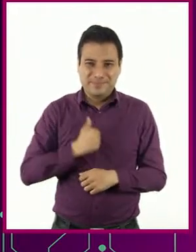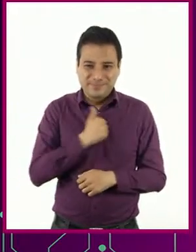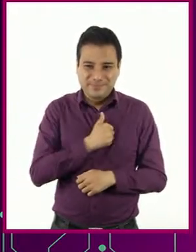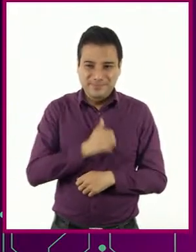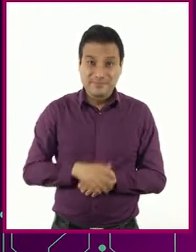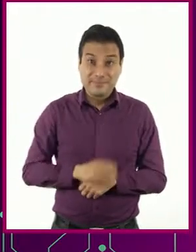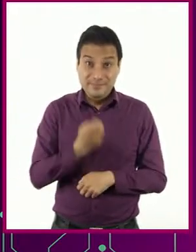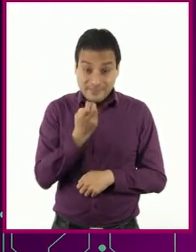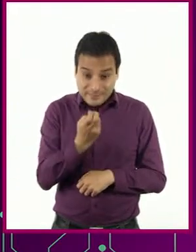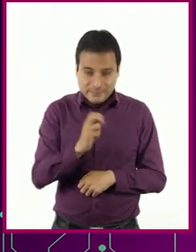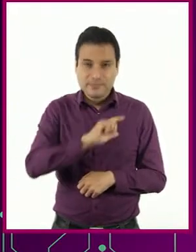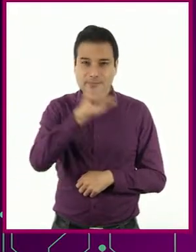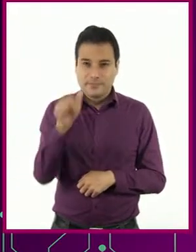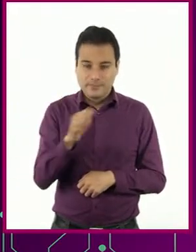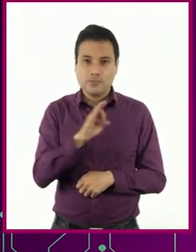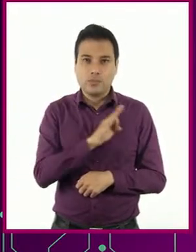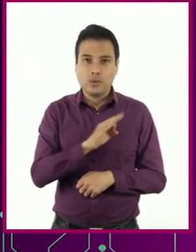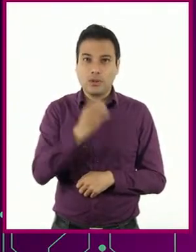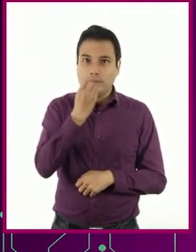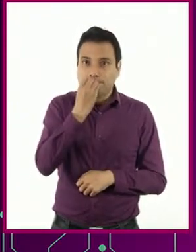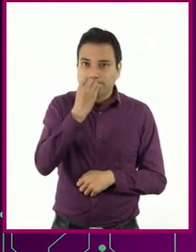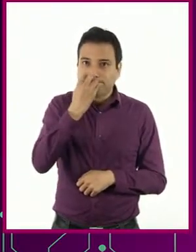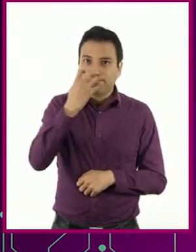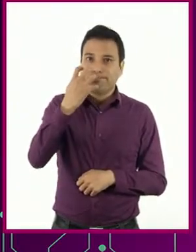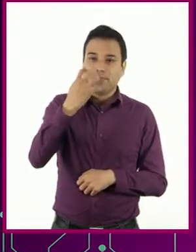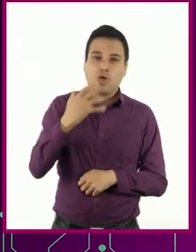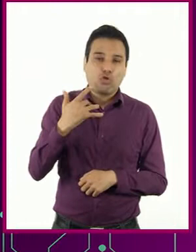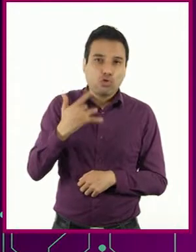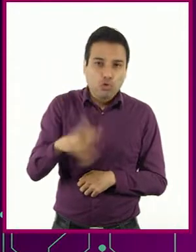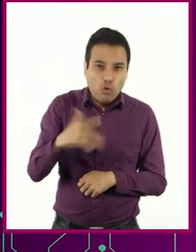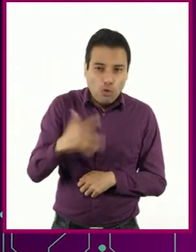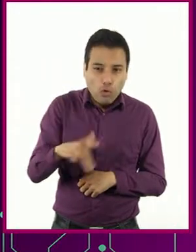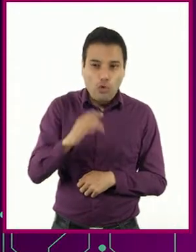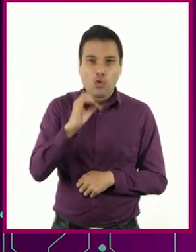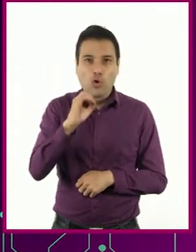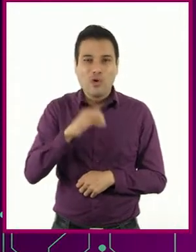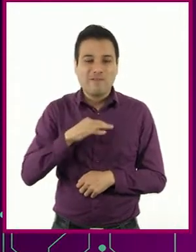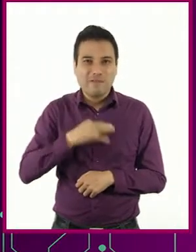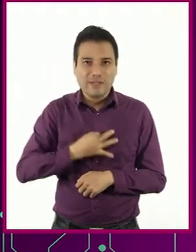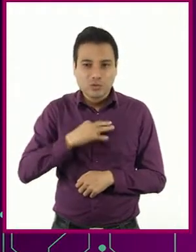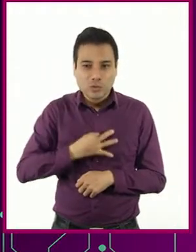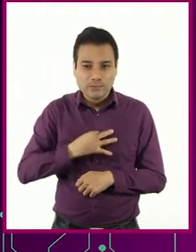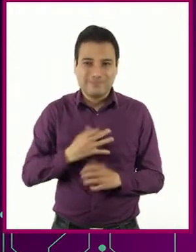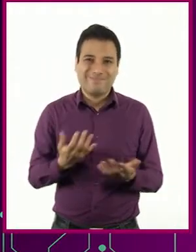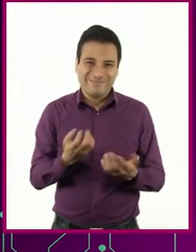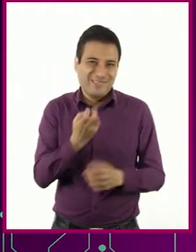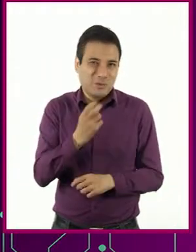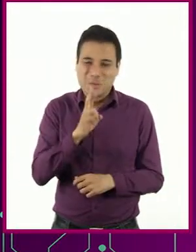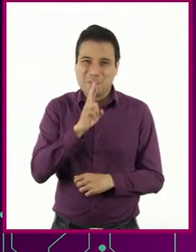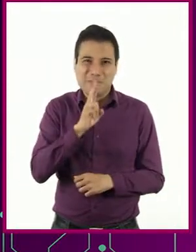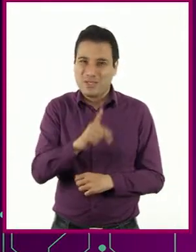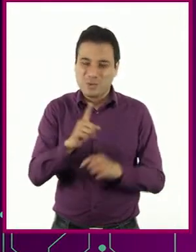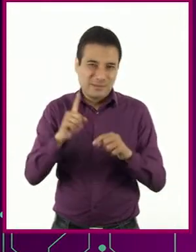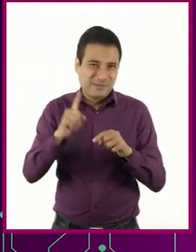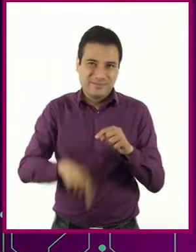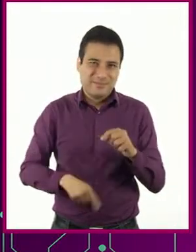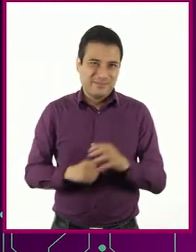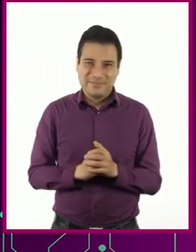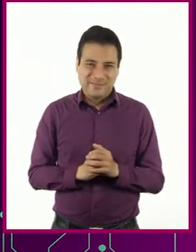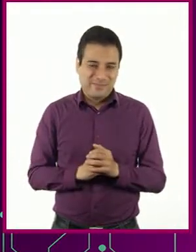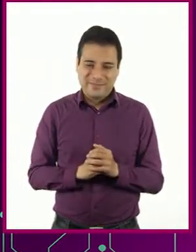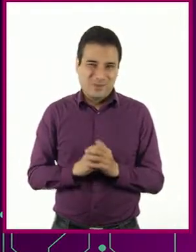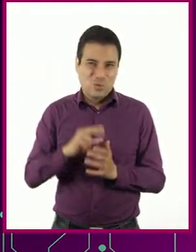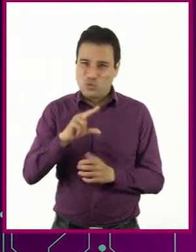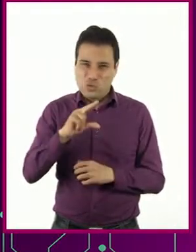puede provocar procesos inflamatorios, dolor o procesos infecciosos. Entonces, definitivamente, no es recomendable estar utilizando